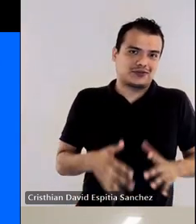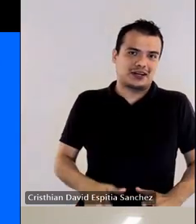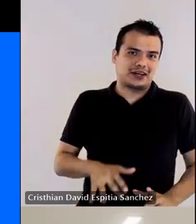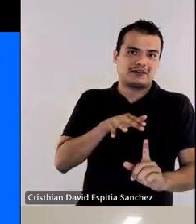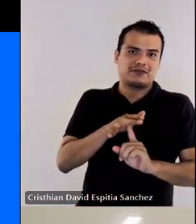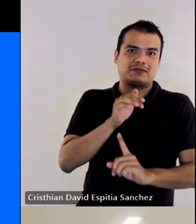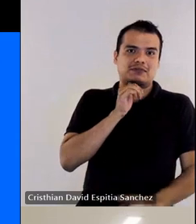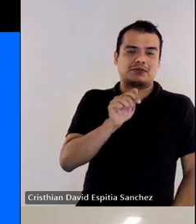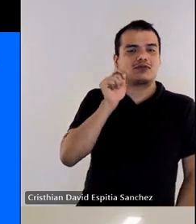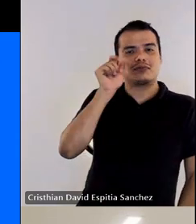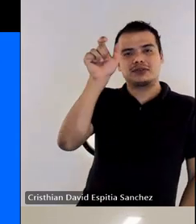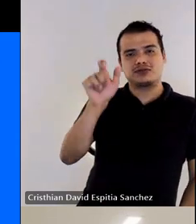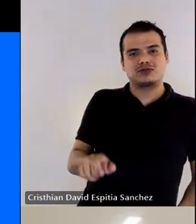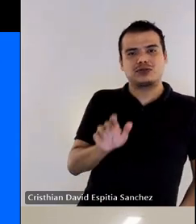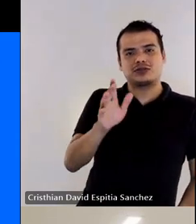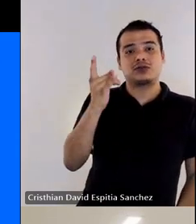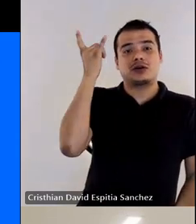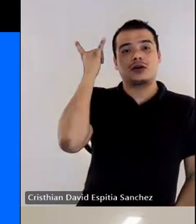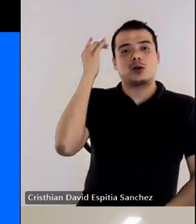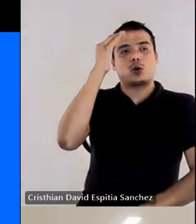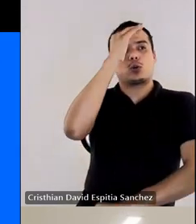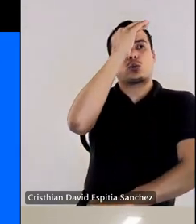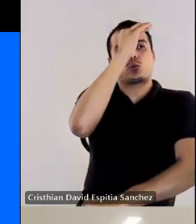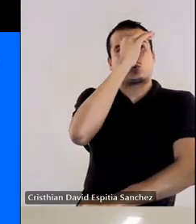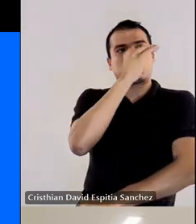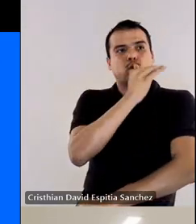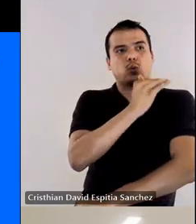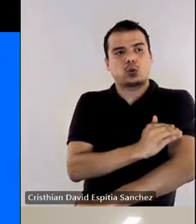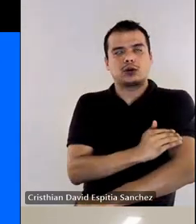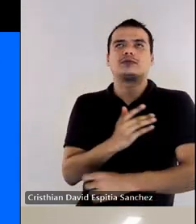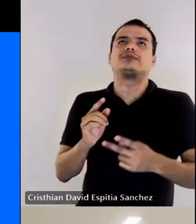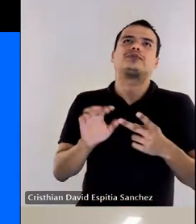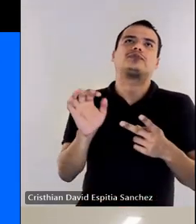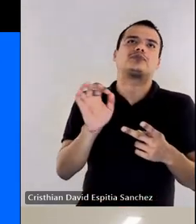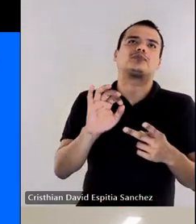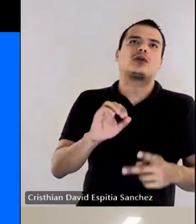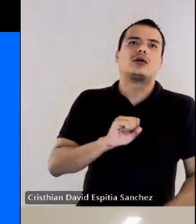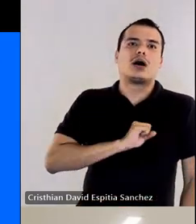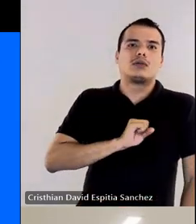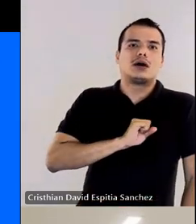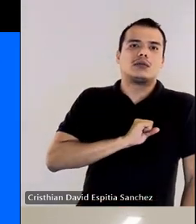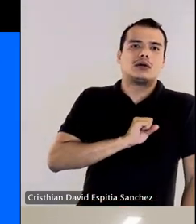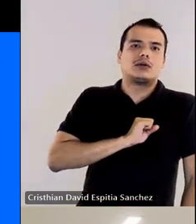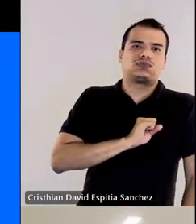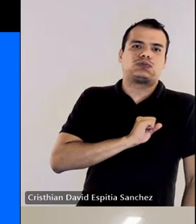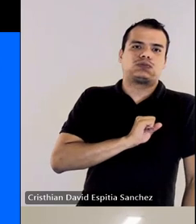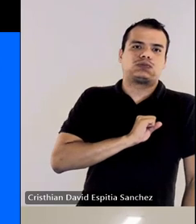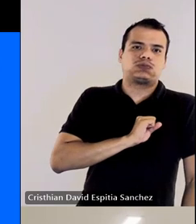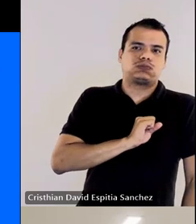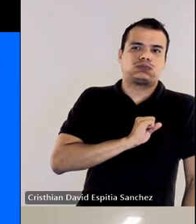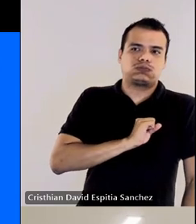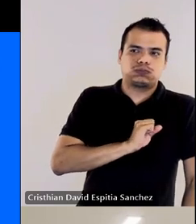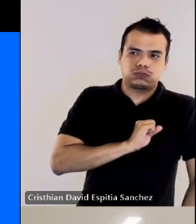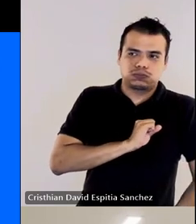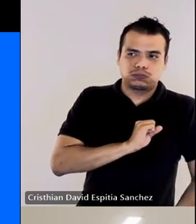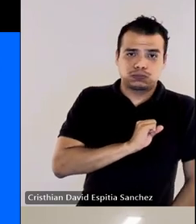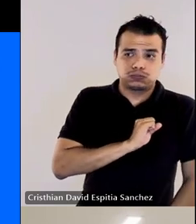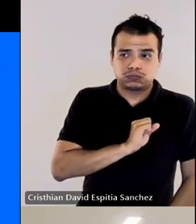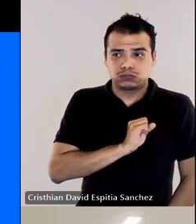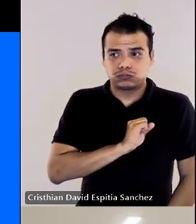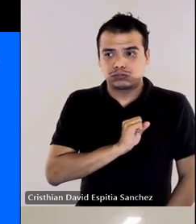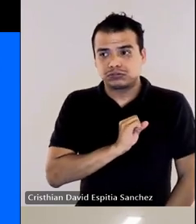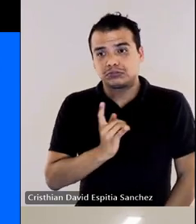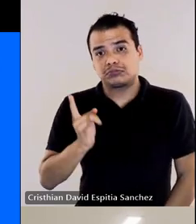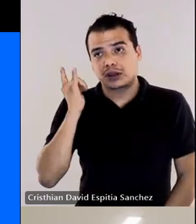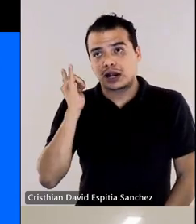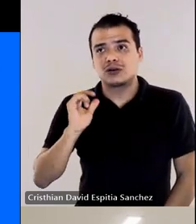ser baja de la presión arterial, puede tener presencia de taquicardia, que el corazón lata muy rápido porque se está empezando como